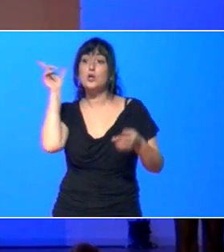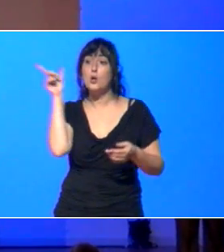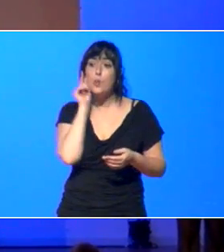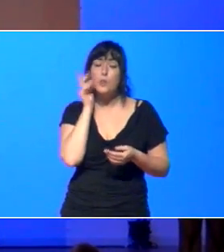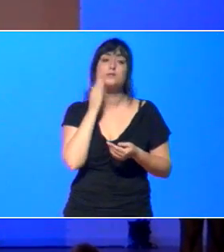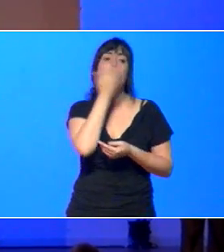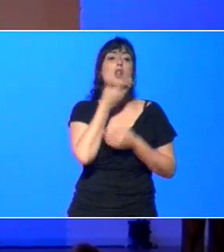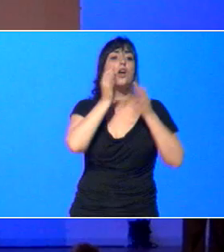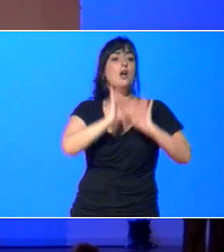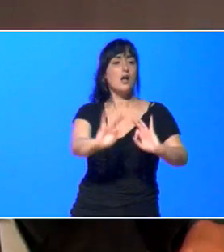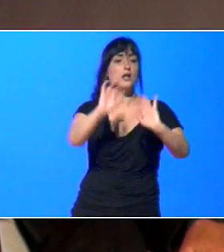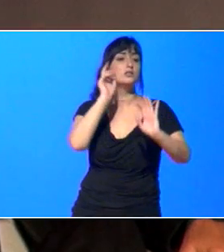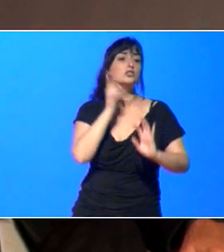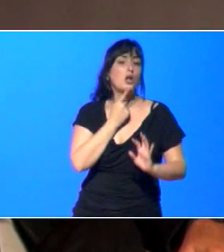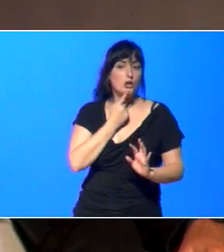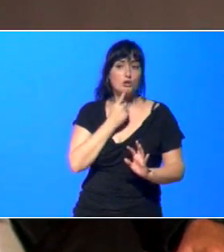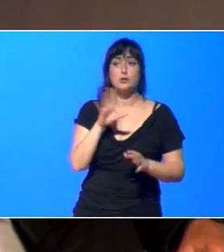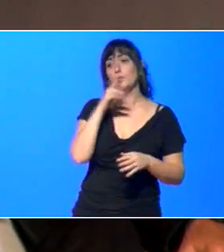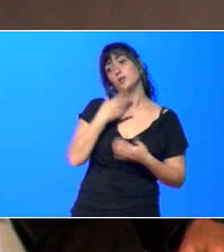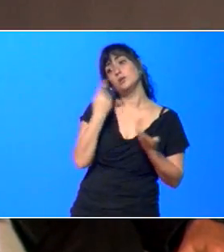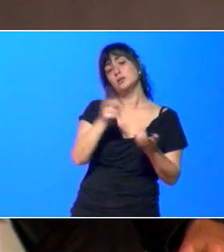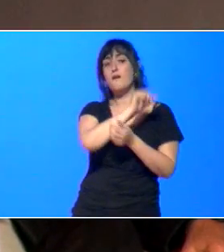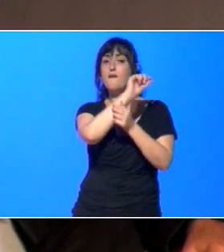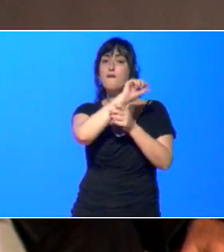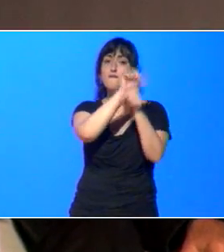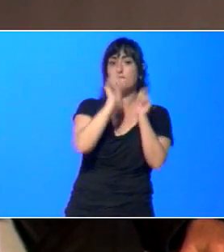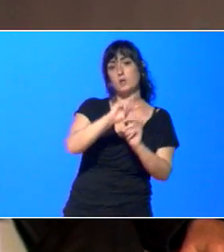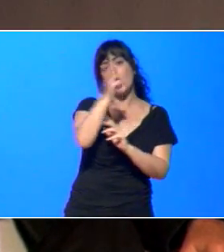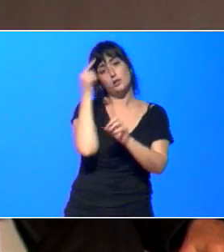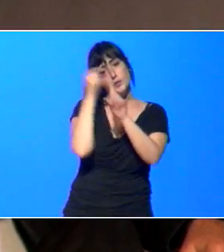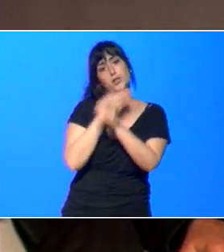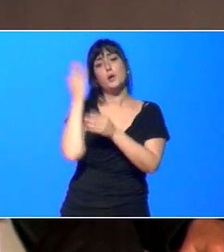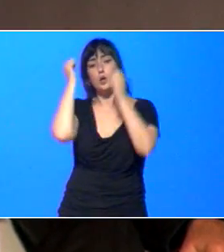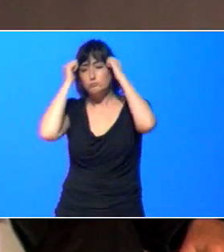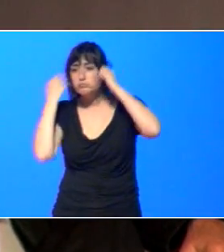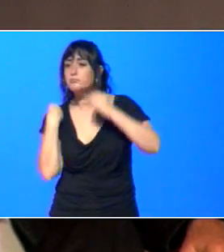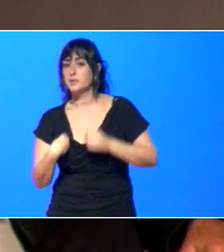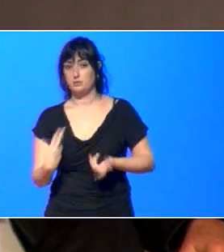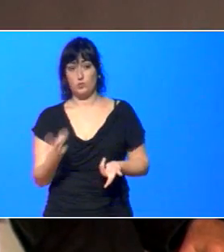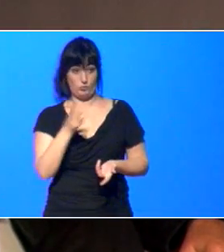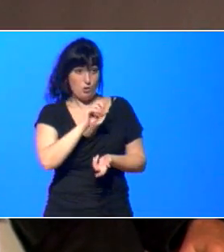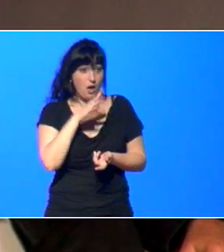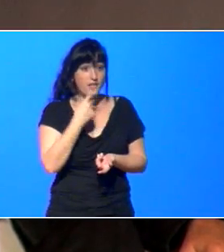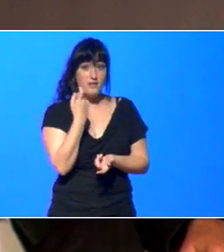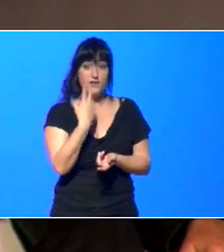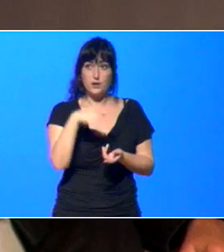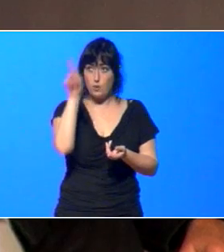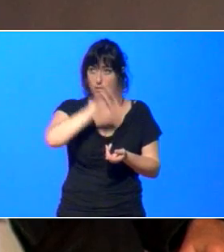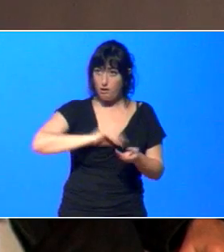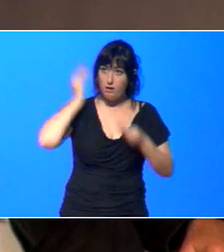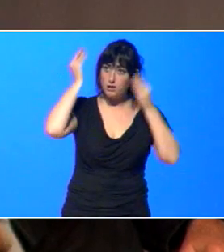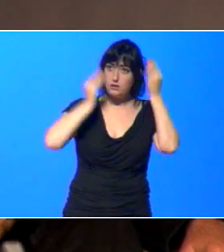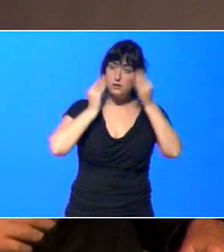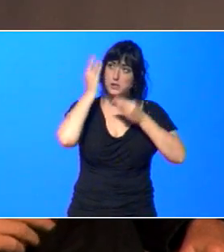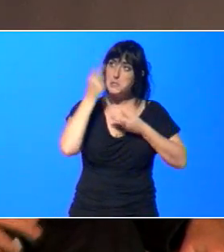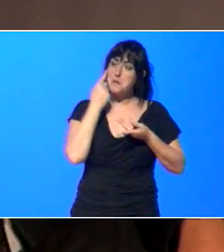sordos, porque es otra forma de segregación, aunque estudien lo mismo. Es decir, hay que repensar, me parece una cosa muy novedosa y